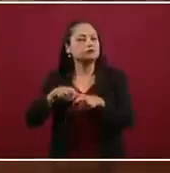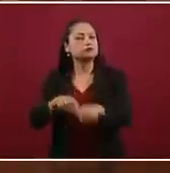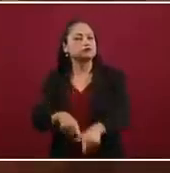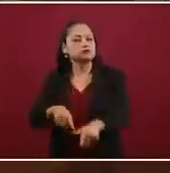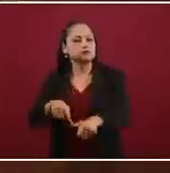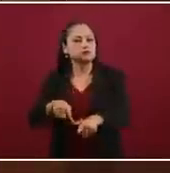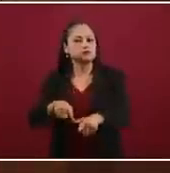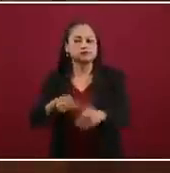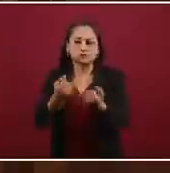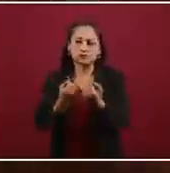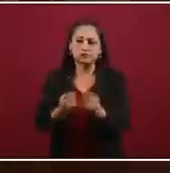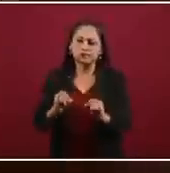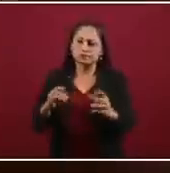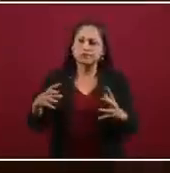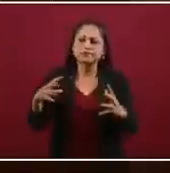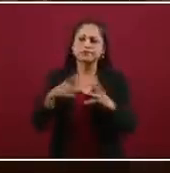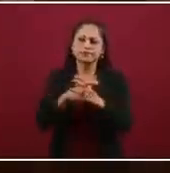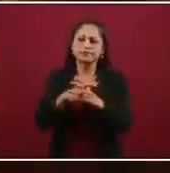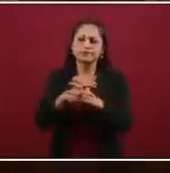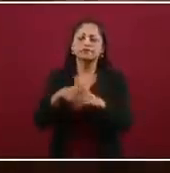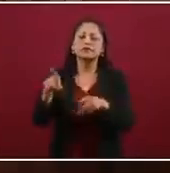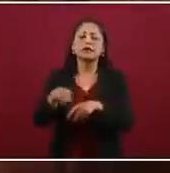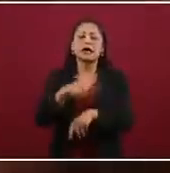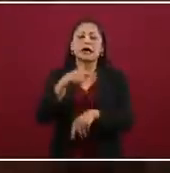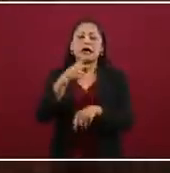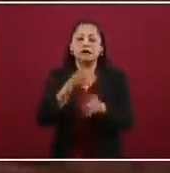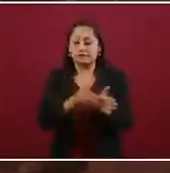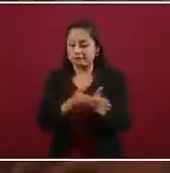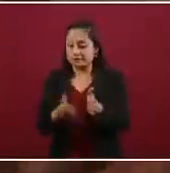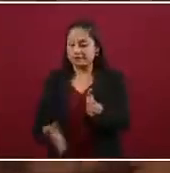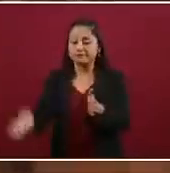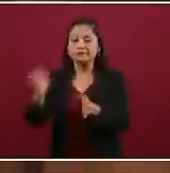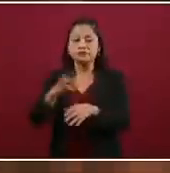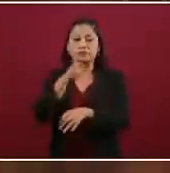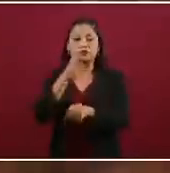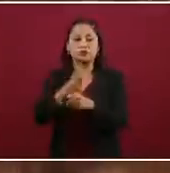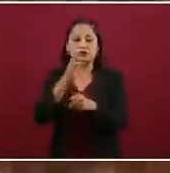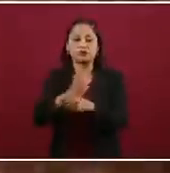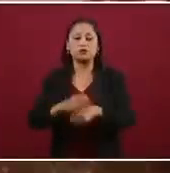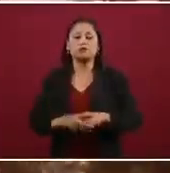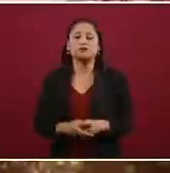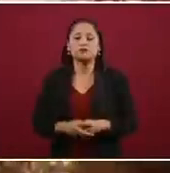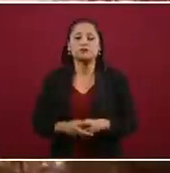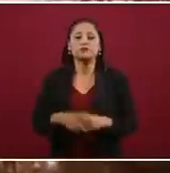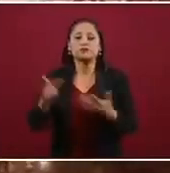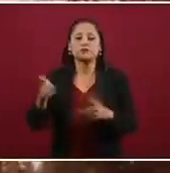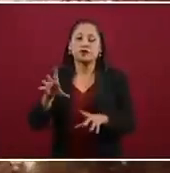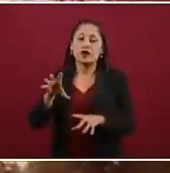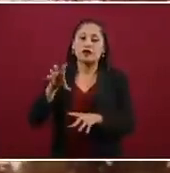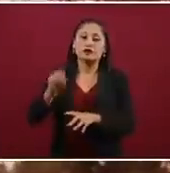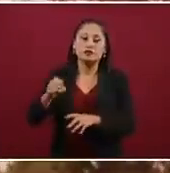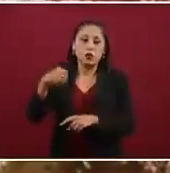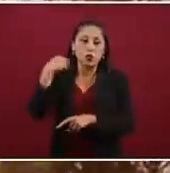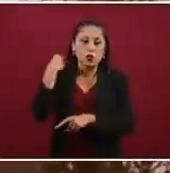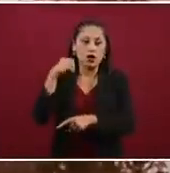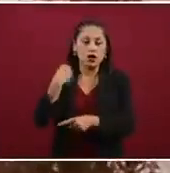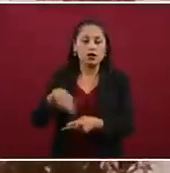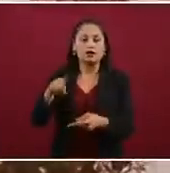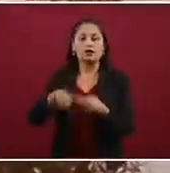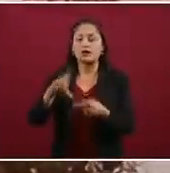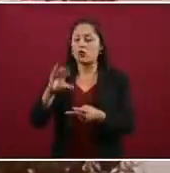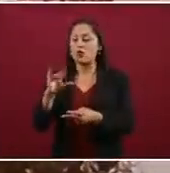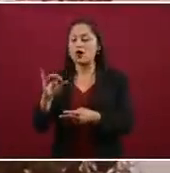de la segunda etapa de la Guerra de Independencia. De su campaña destacan la toma de Oaxaca y el sitio de